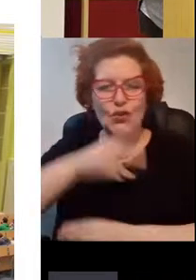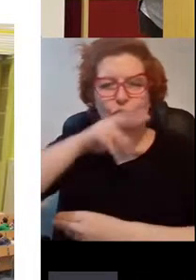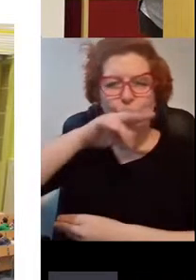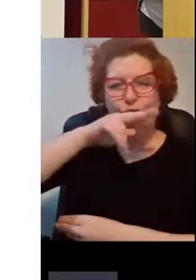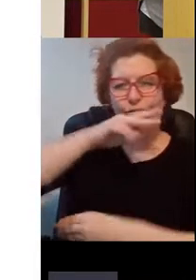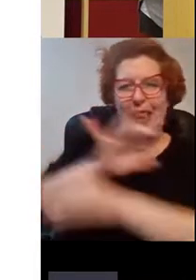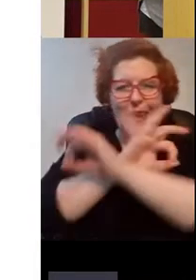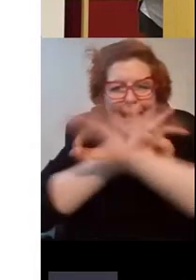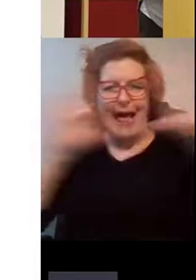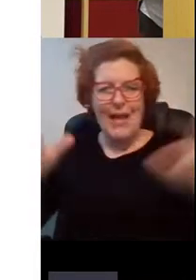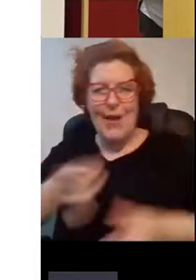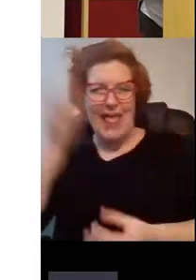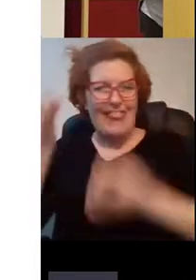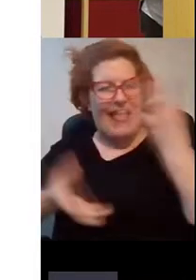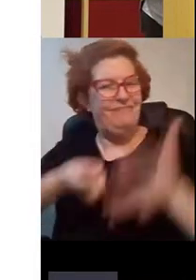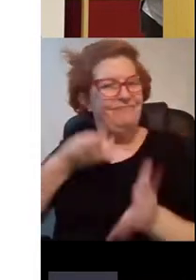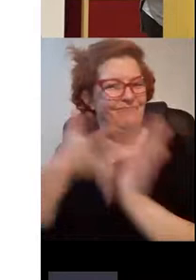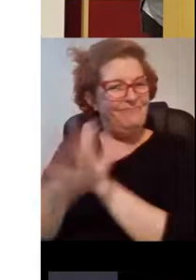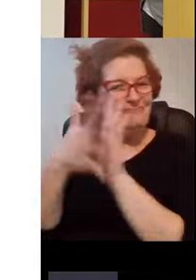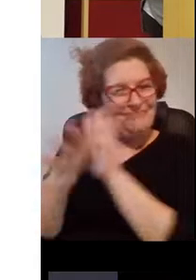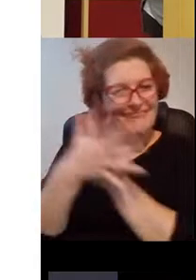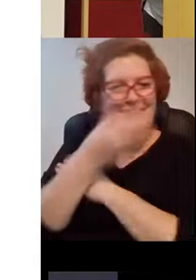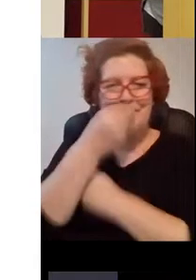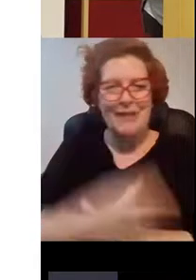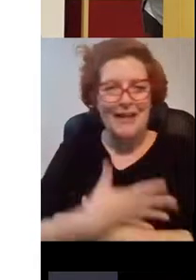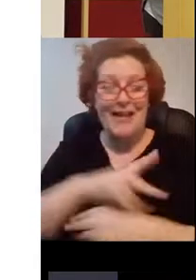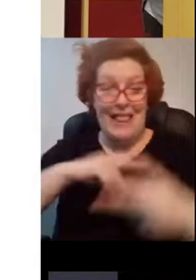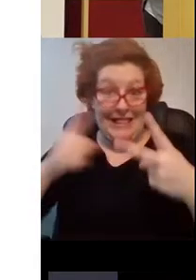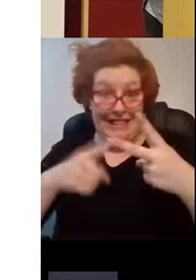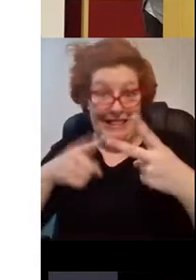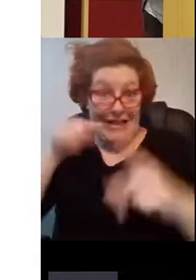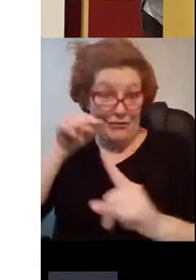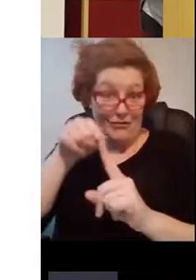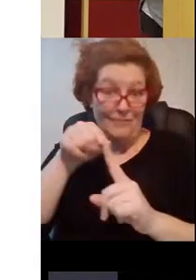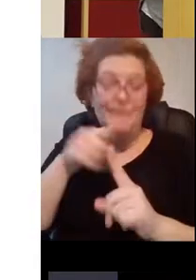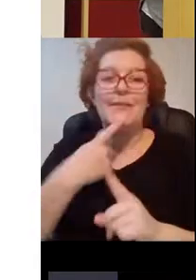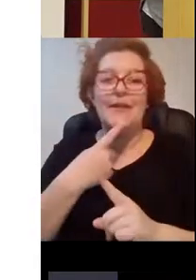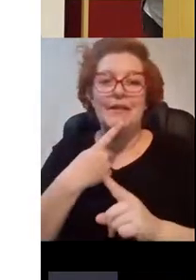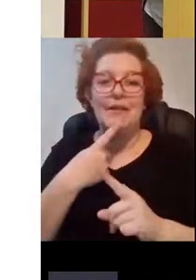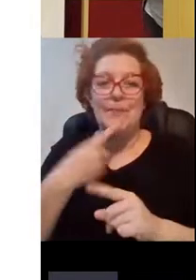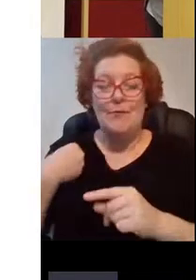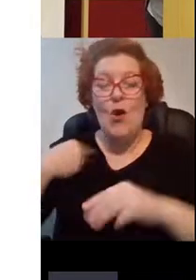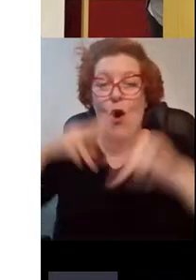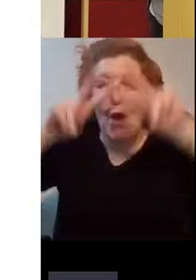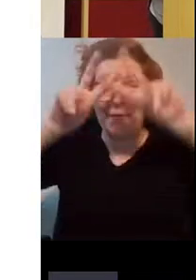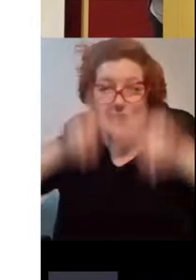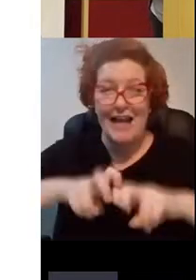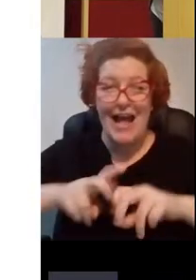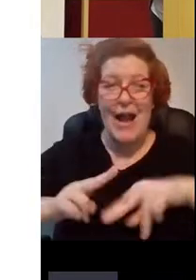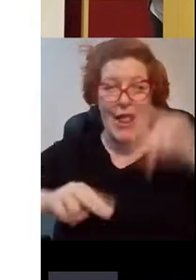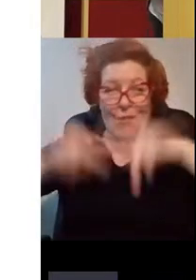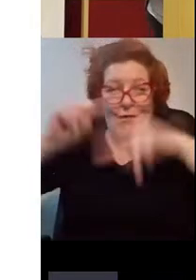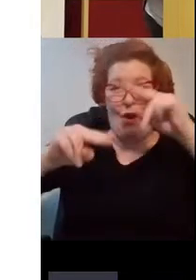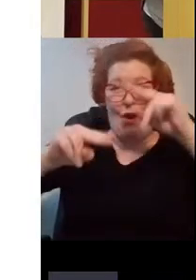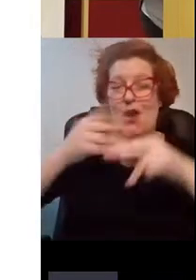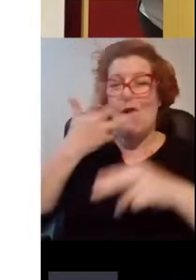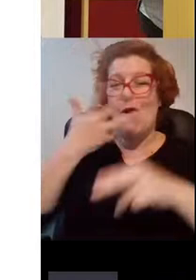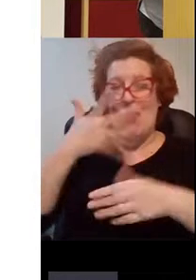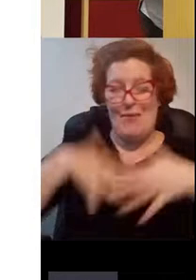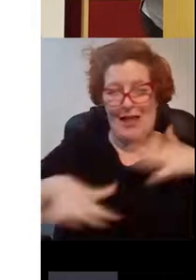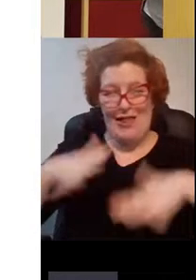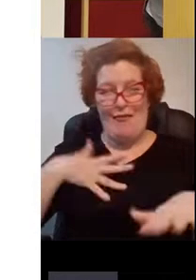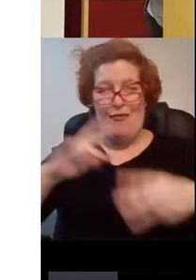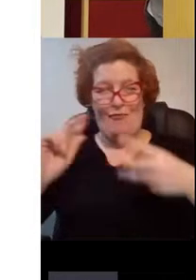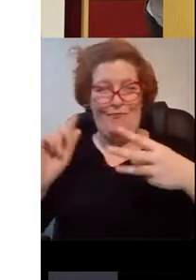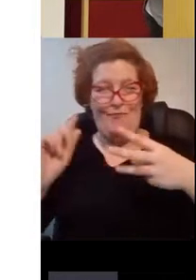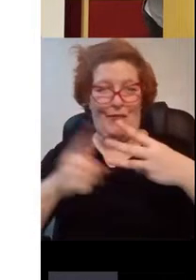exposición de las ideas. Ese segundo objetivo, como os comentaba, el de investigar y construir conocimiento, al que siempre